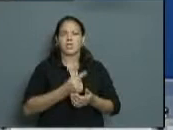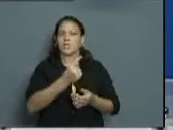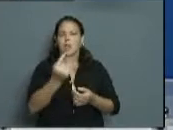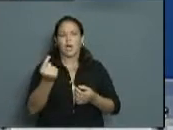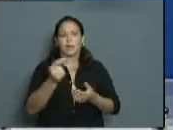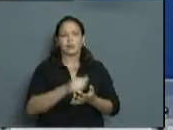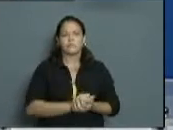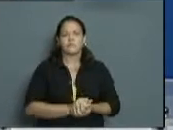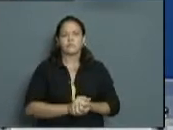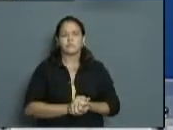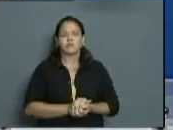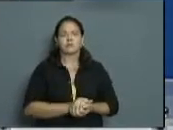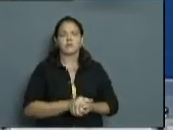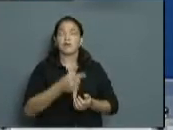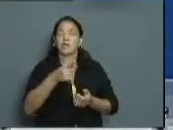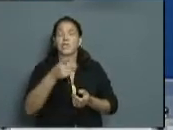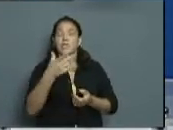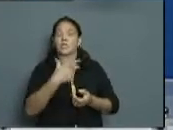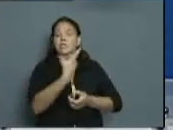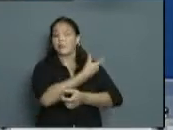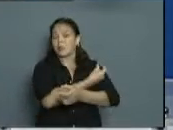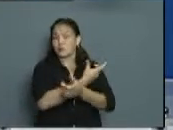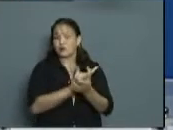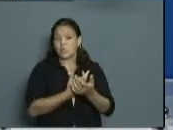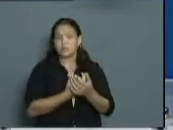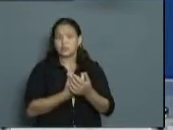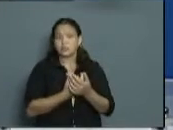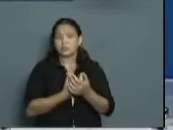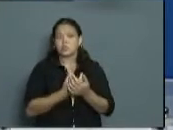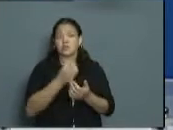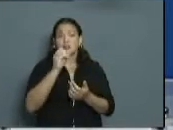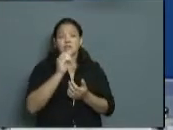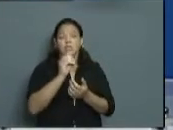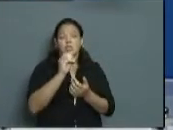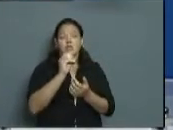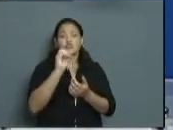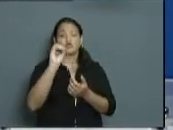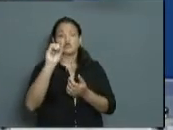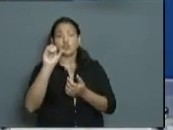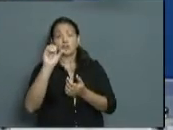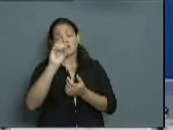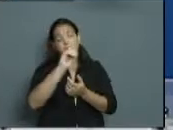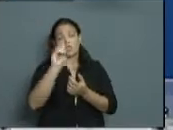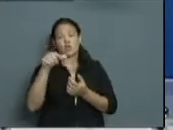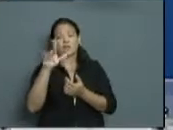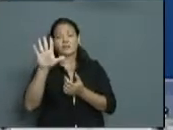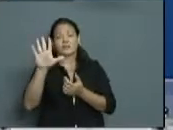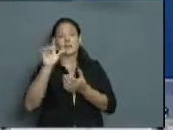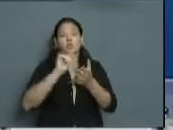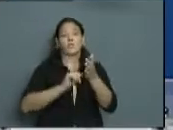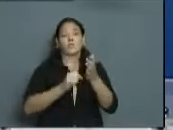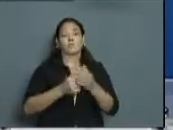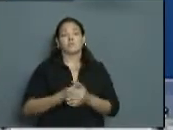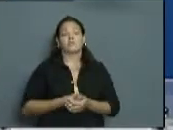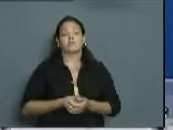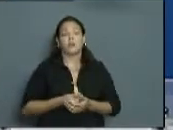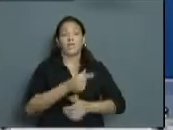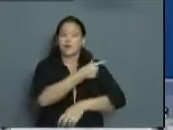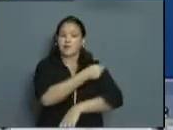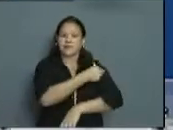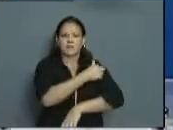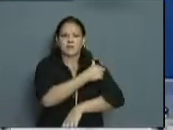caso. Esta vacuna se aplicará 0,5 mililitros de vacuna en el deltoide del niño, es decir, en el